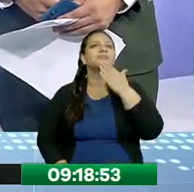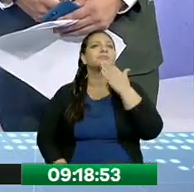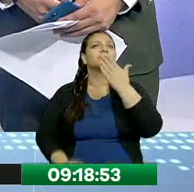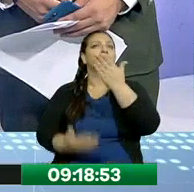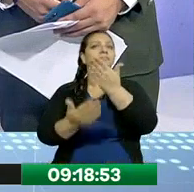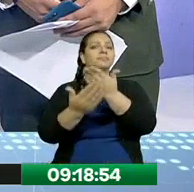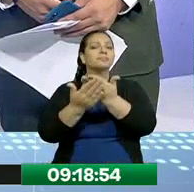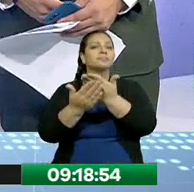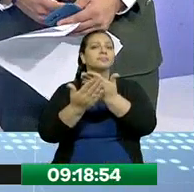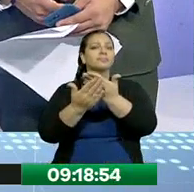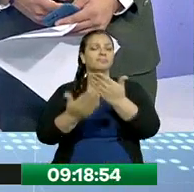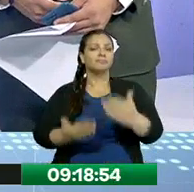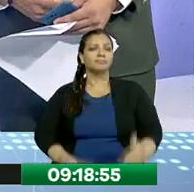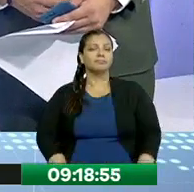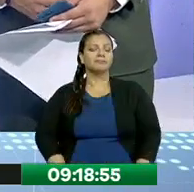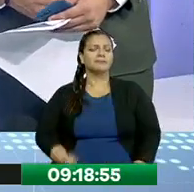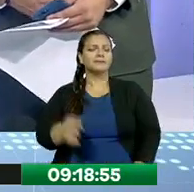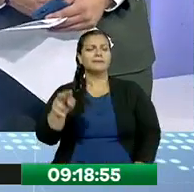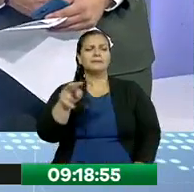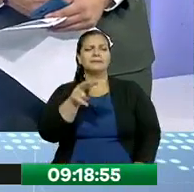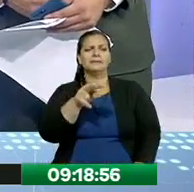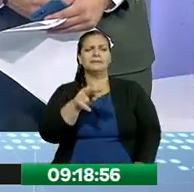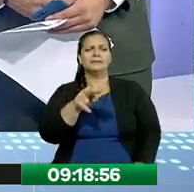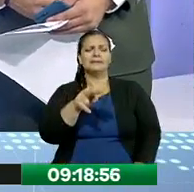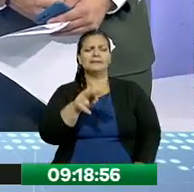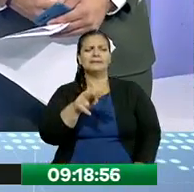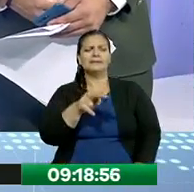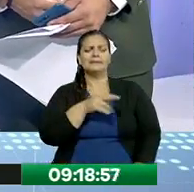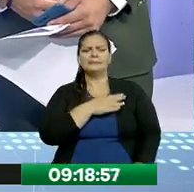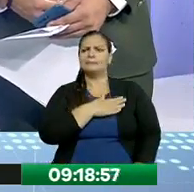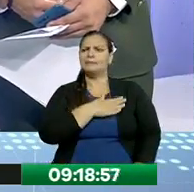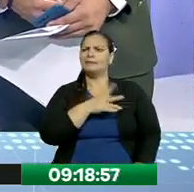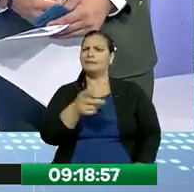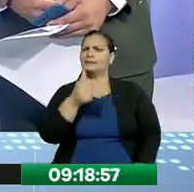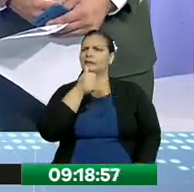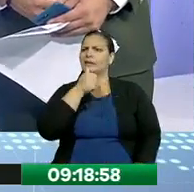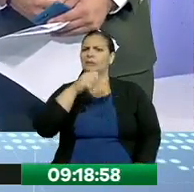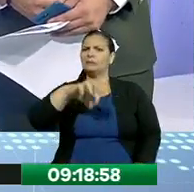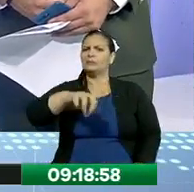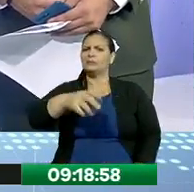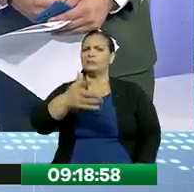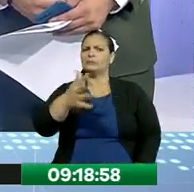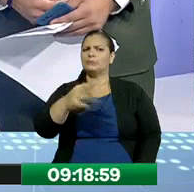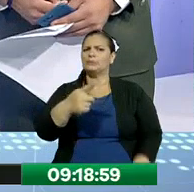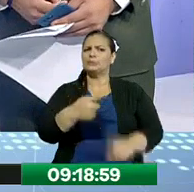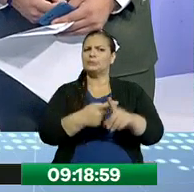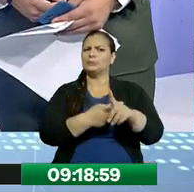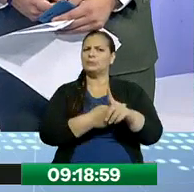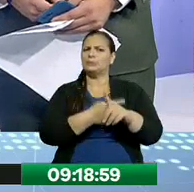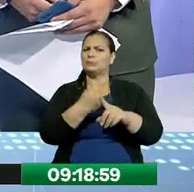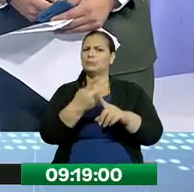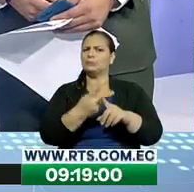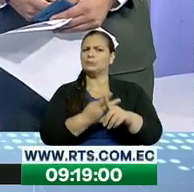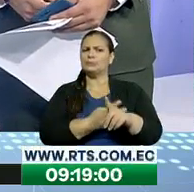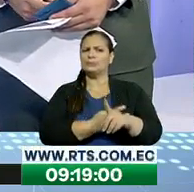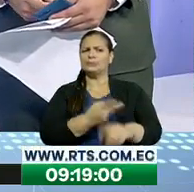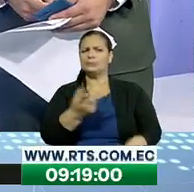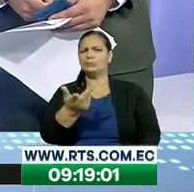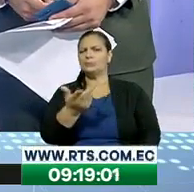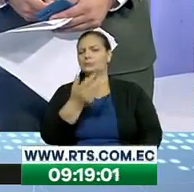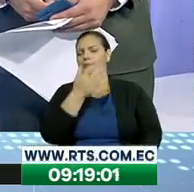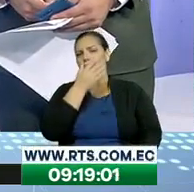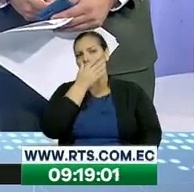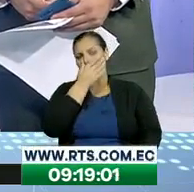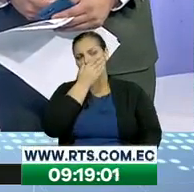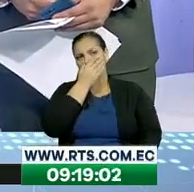Morales, por tu información. Triste, funero, lastimero, ¿no? Precisamente lo que están viviendo funesto prácticamente acá toda la